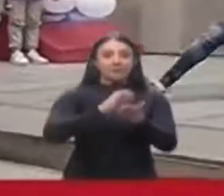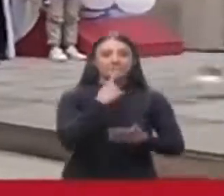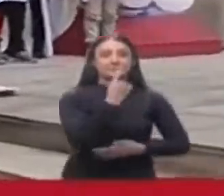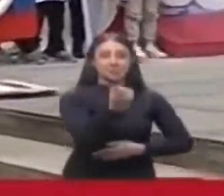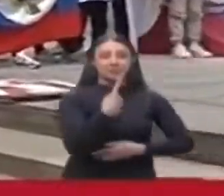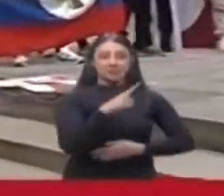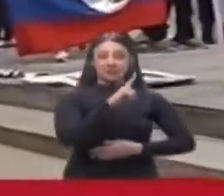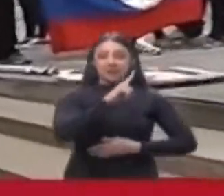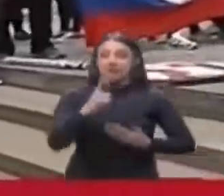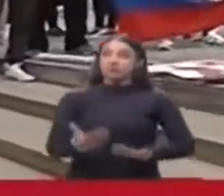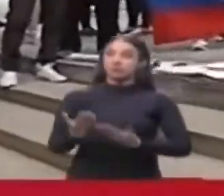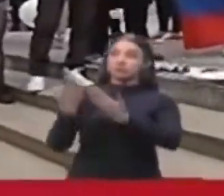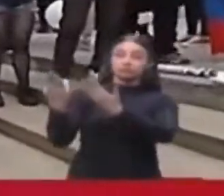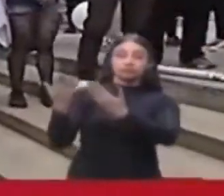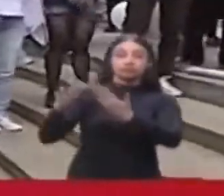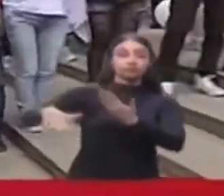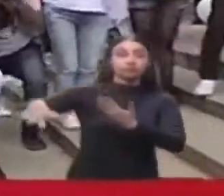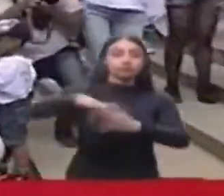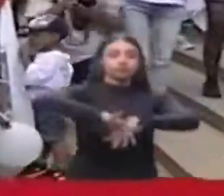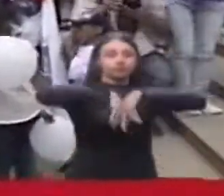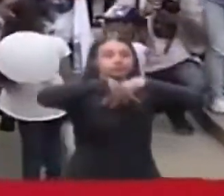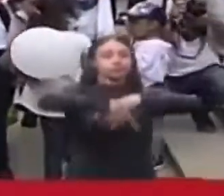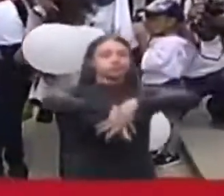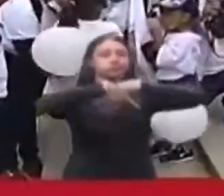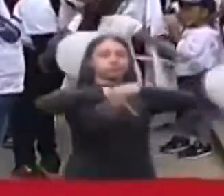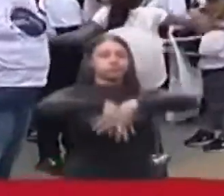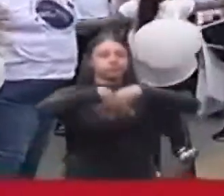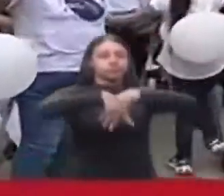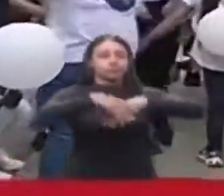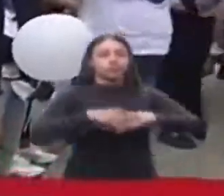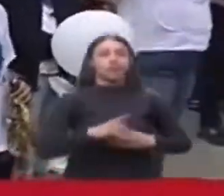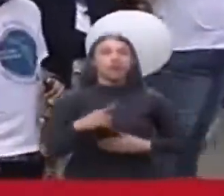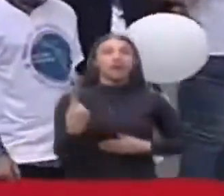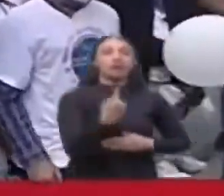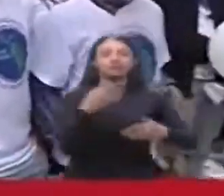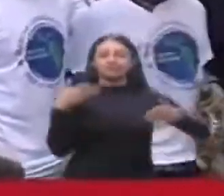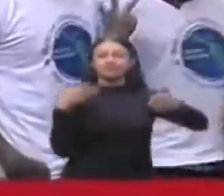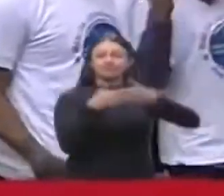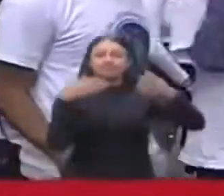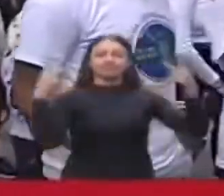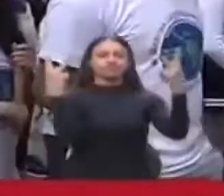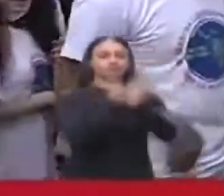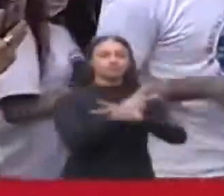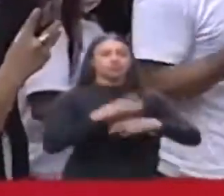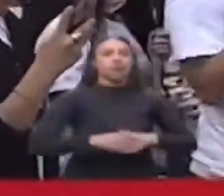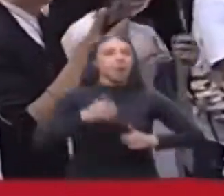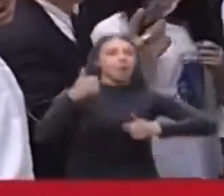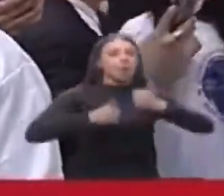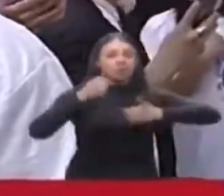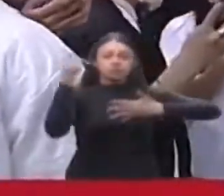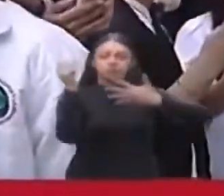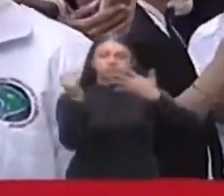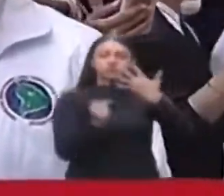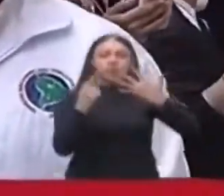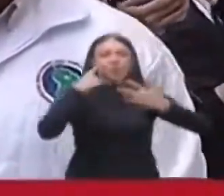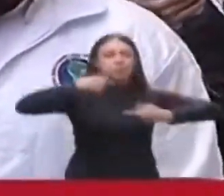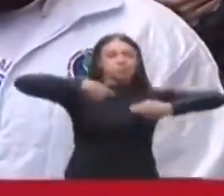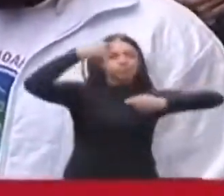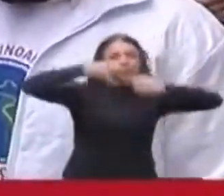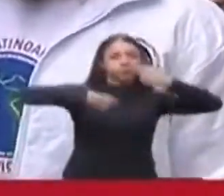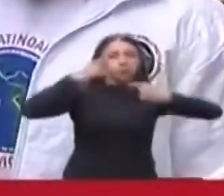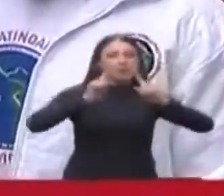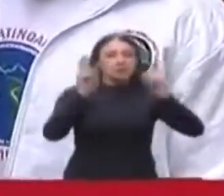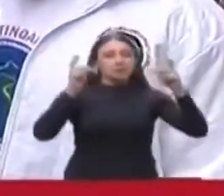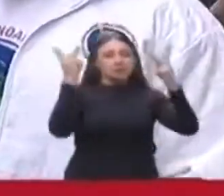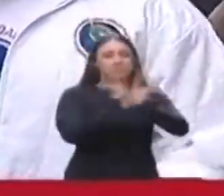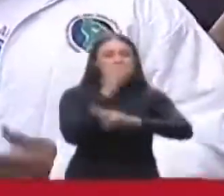de los líderes de esta manifestación en contra de la violencia. ¿Cuáles son las cifras que se conocen en materia de violencia